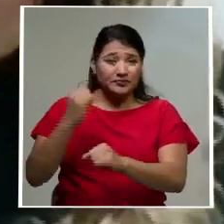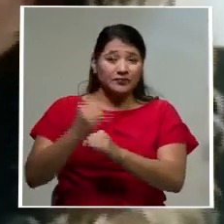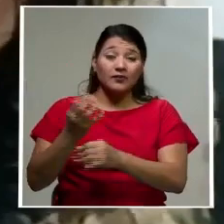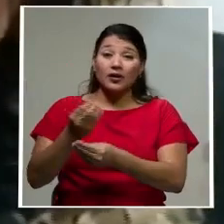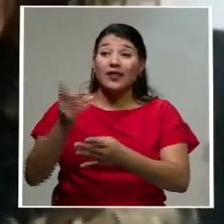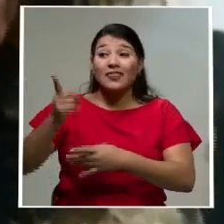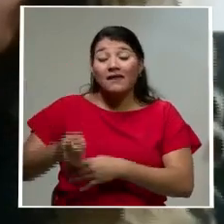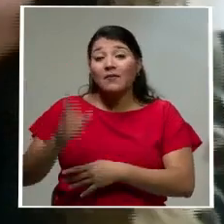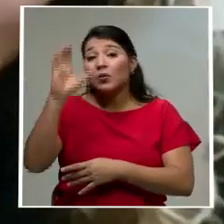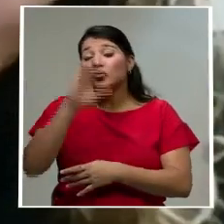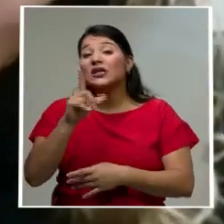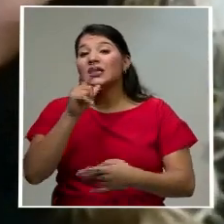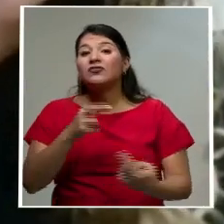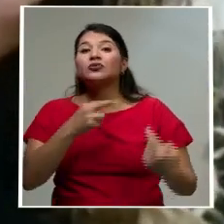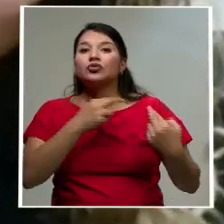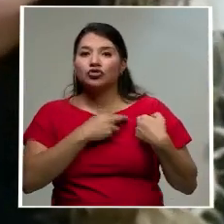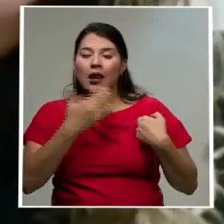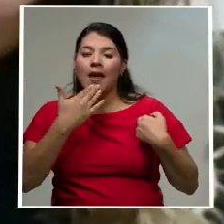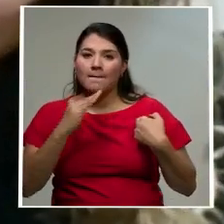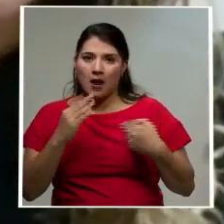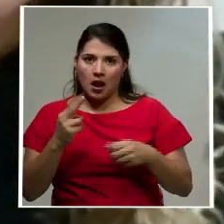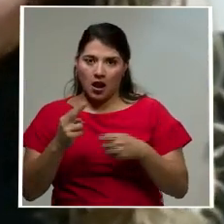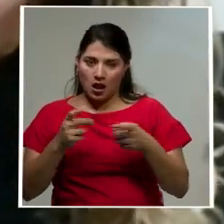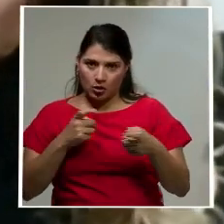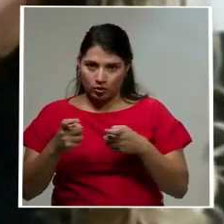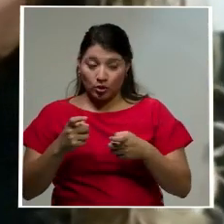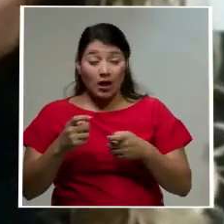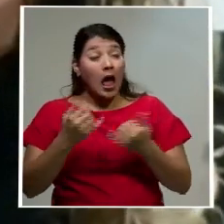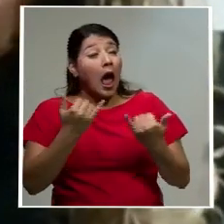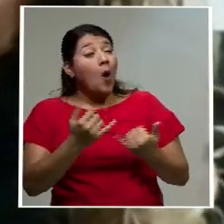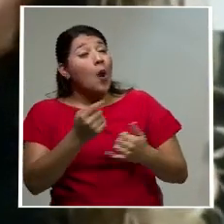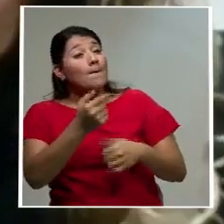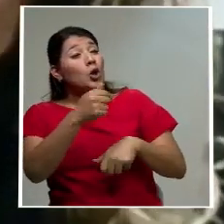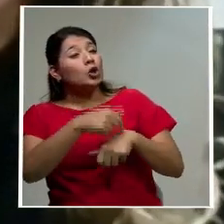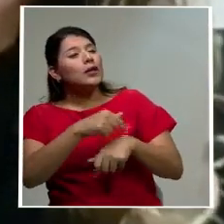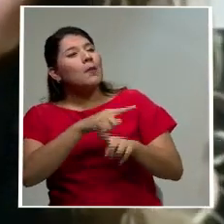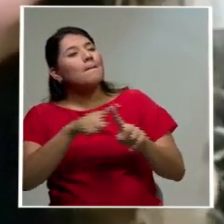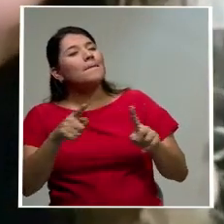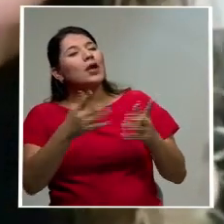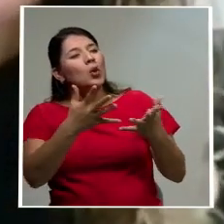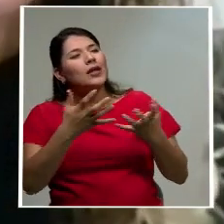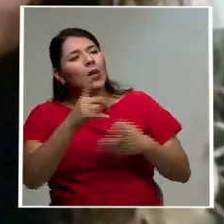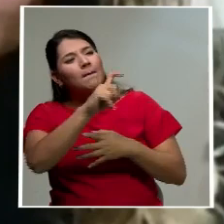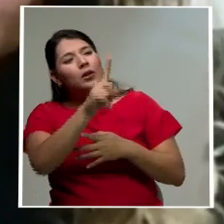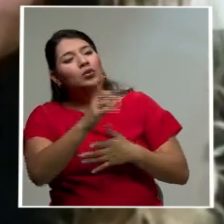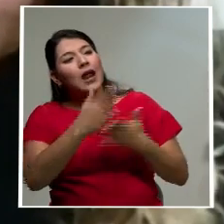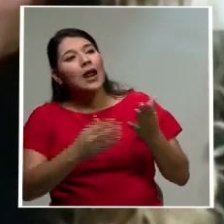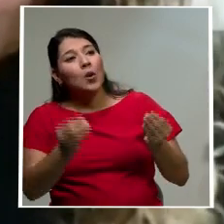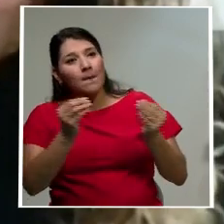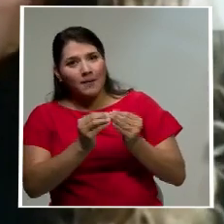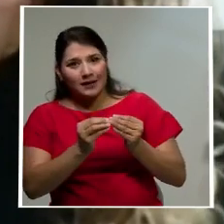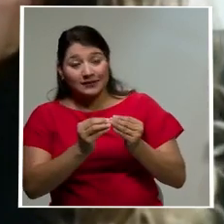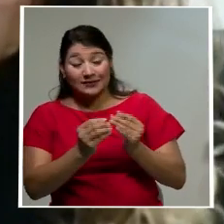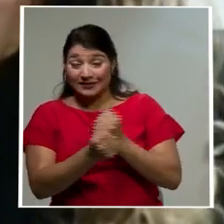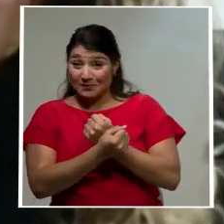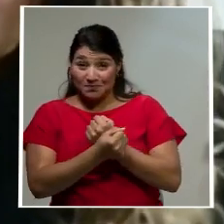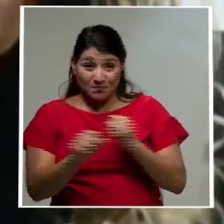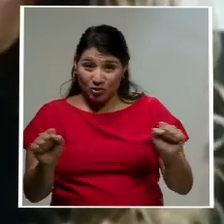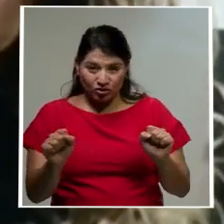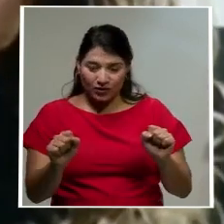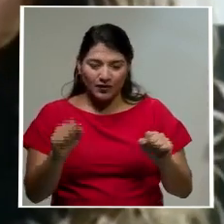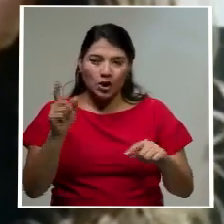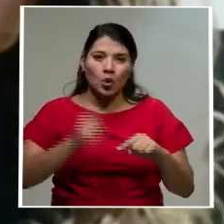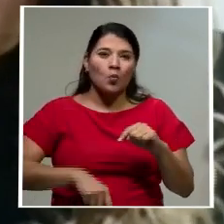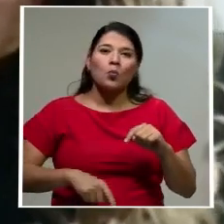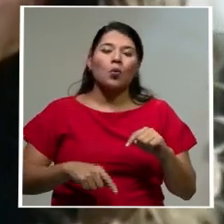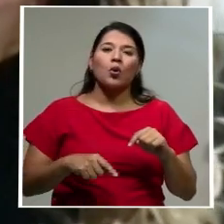responsabilidad. Justamente, nos queda muy poquito tiempo, pero no quiero que se me quede esta pregunta. ¿Es imposible no hacer el